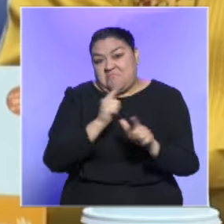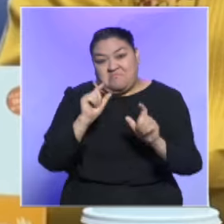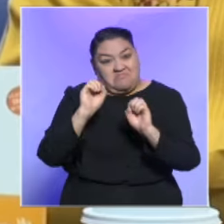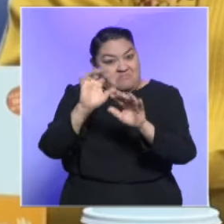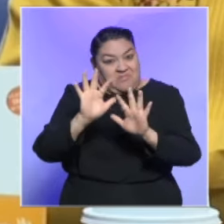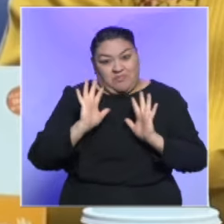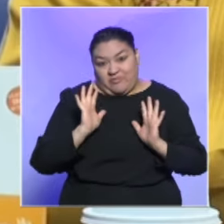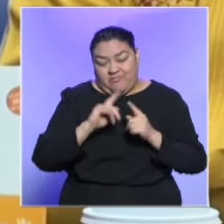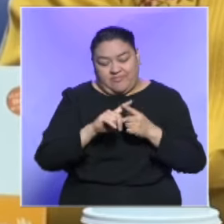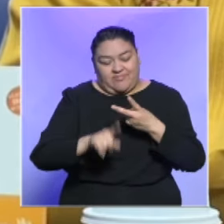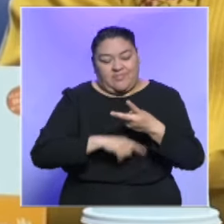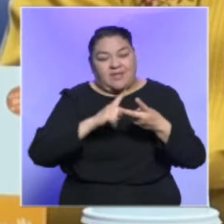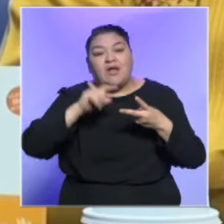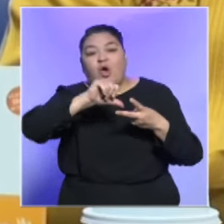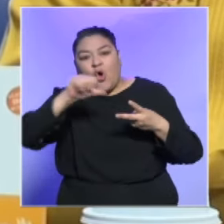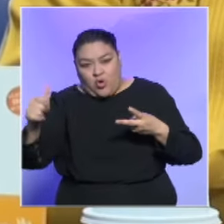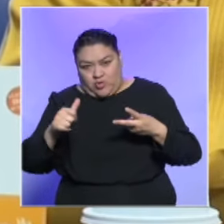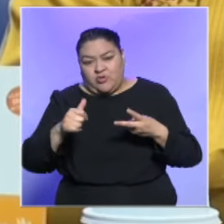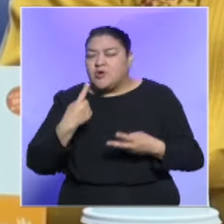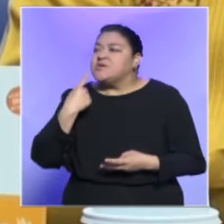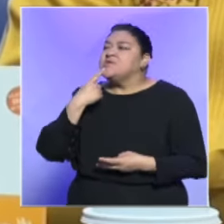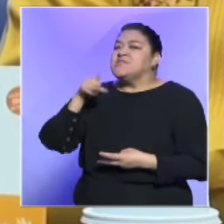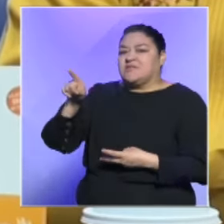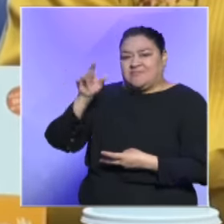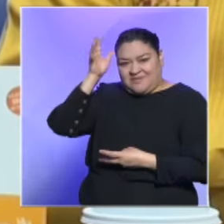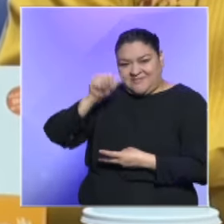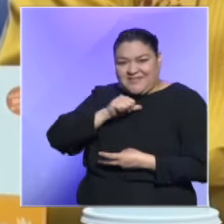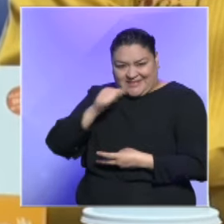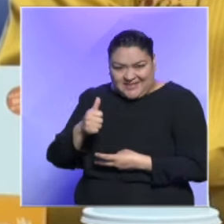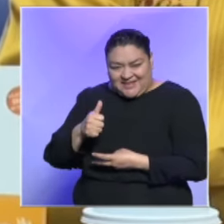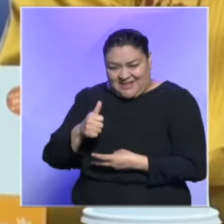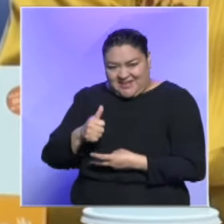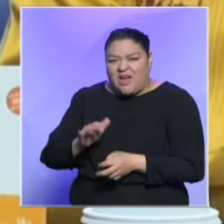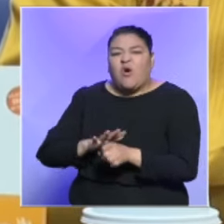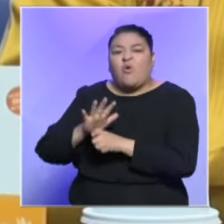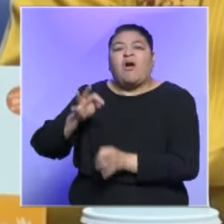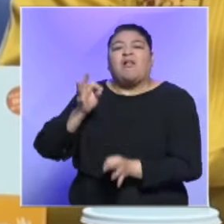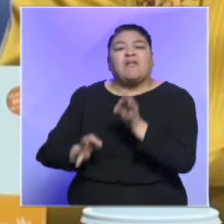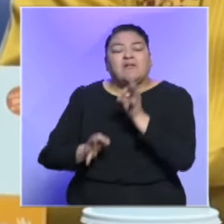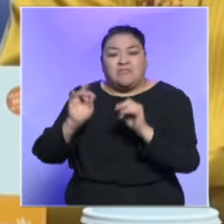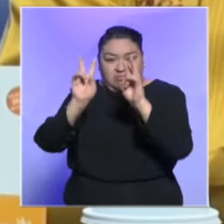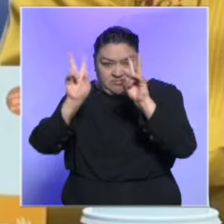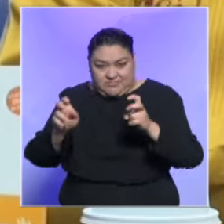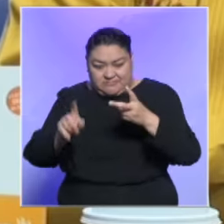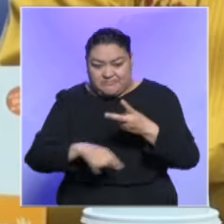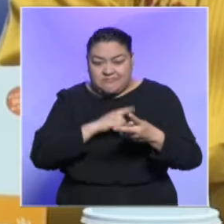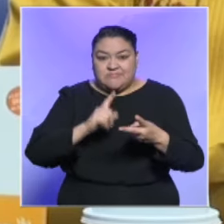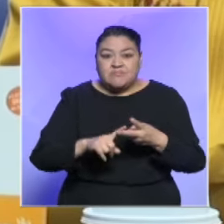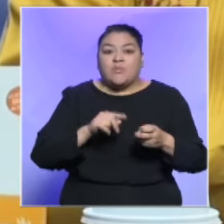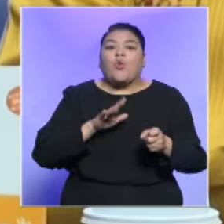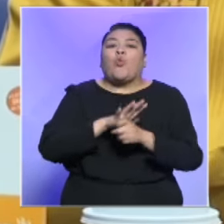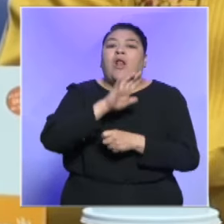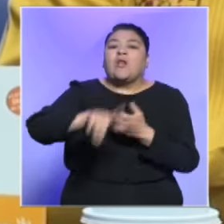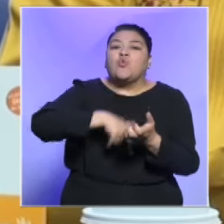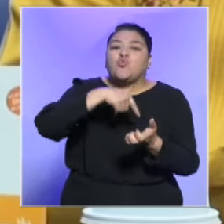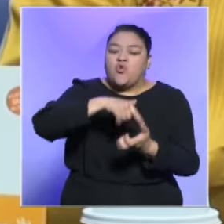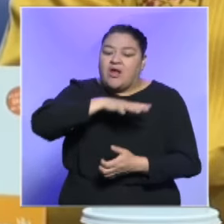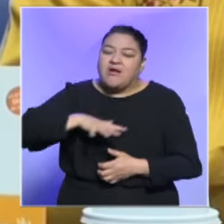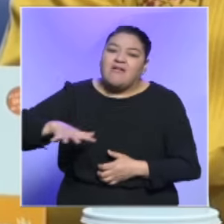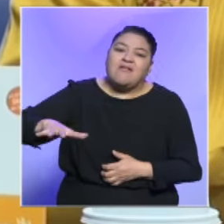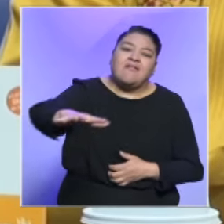constitucional. Otro tema también que se llevó a la agenda de la Suprema Corte de Justicia de la Nación fue el relativo a la dispersión. Y de la misma